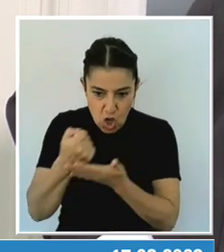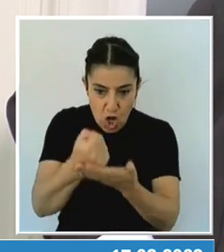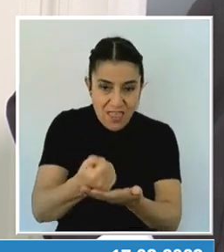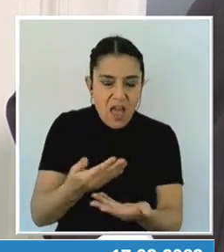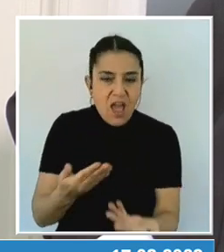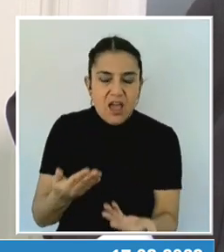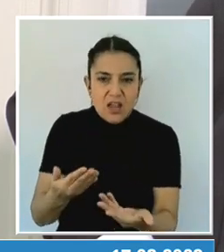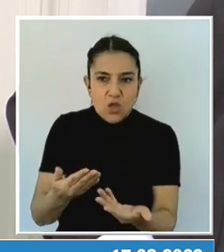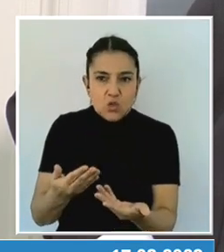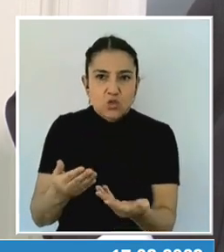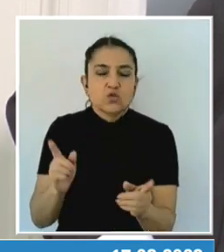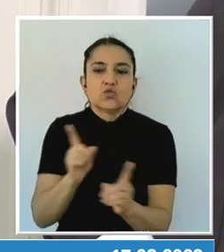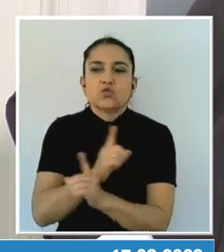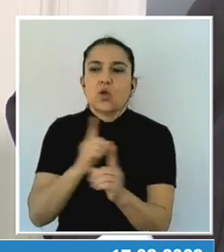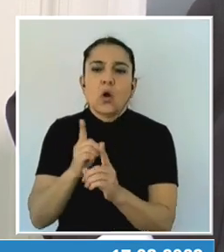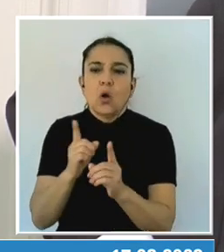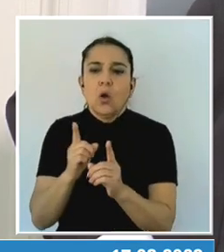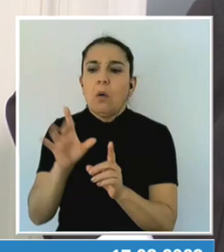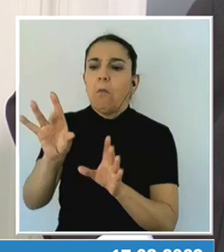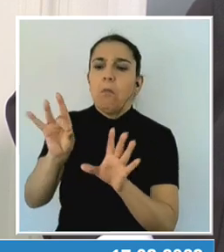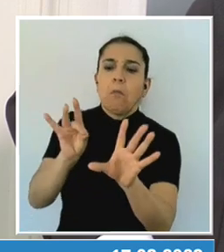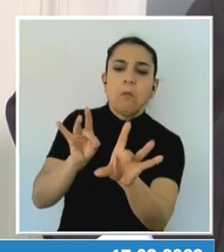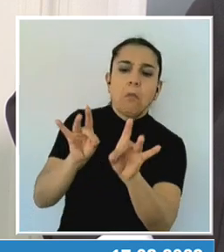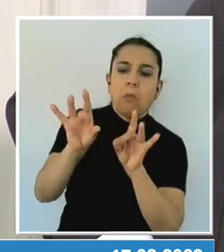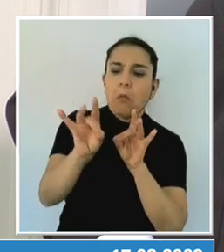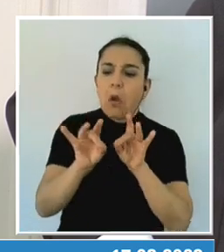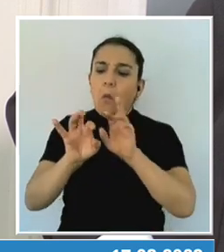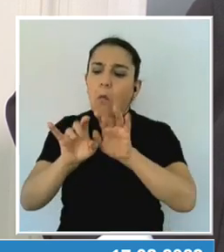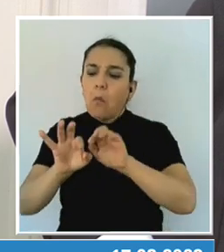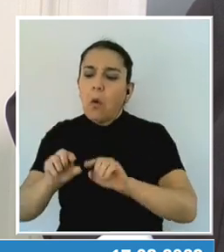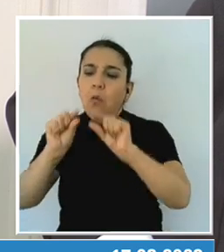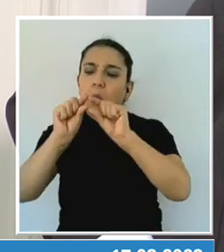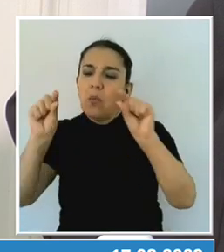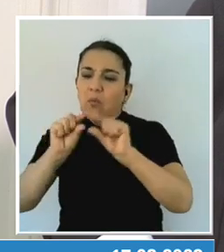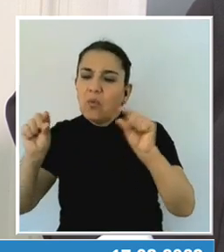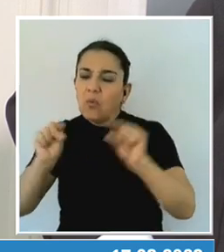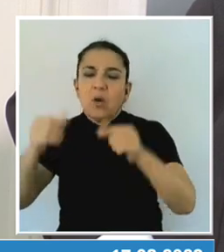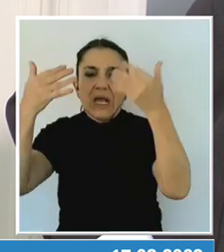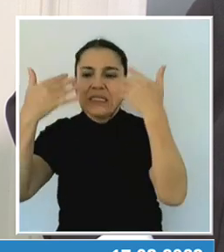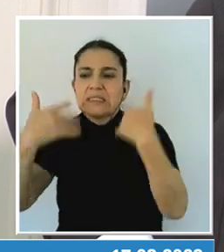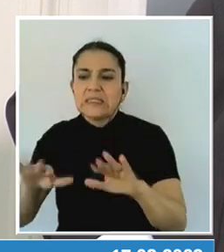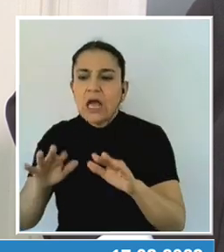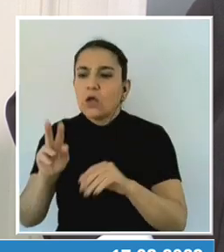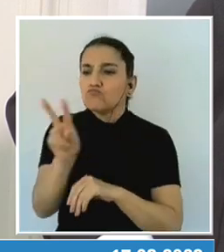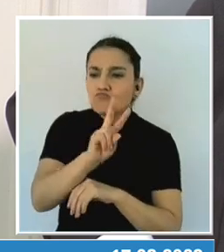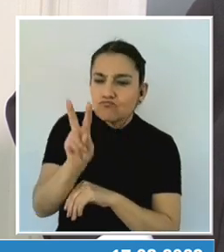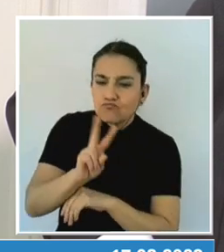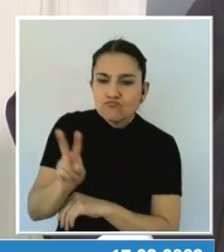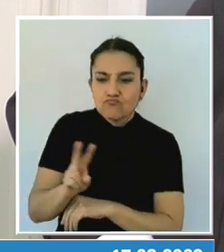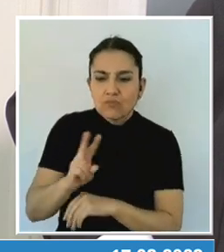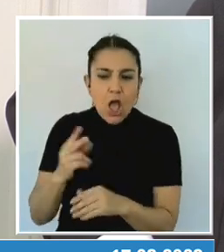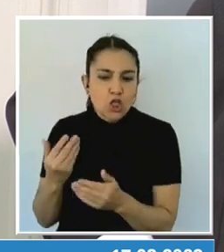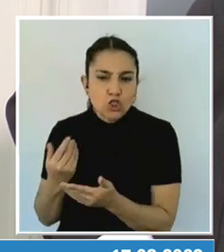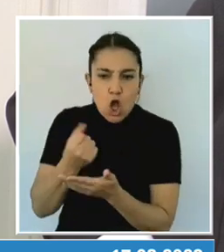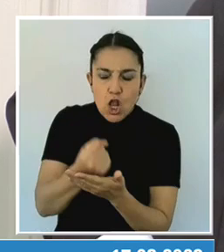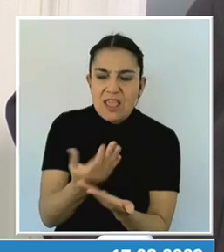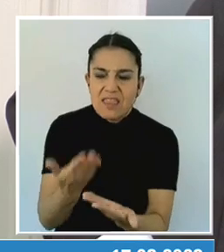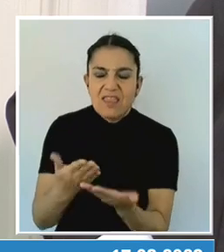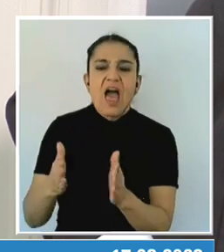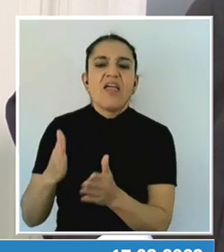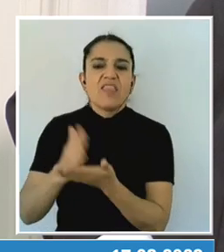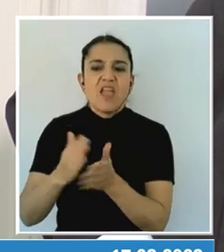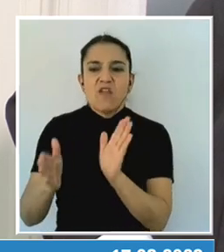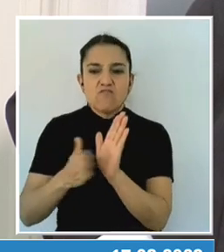articulando 4, 5, 6 líneas que digan que la solidaridad se tiene que manifestar en incentivos tributarios, en